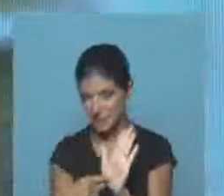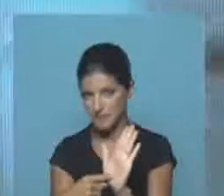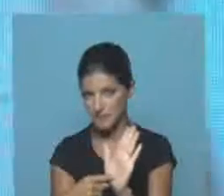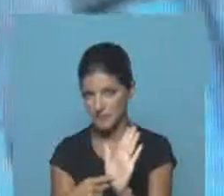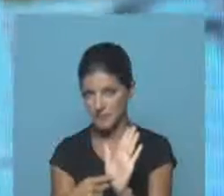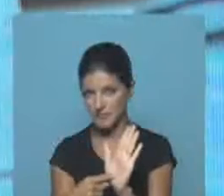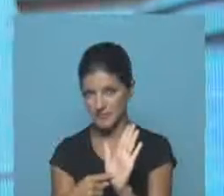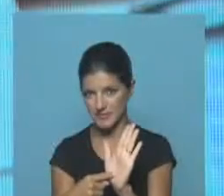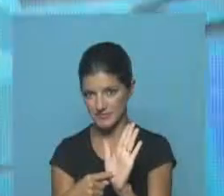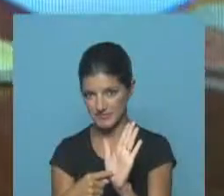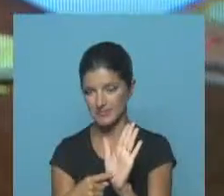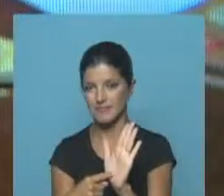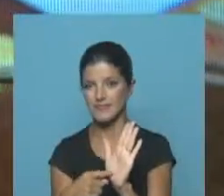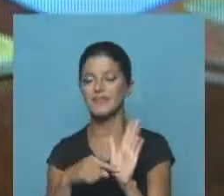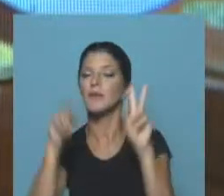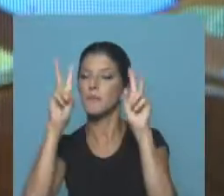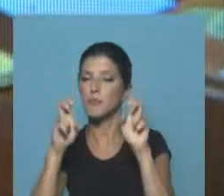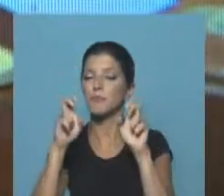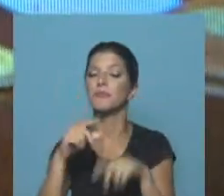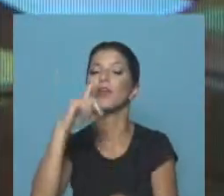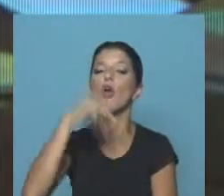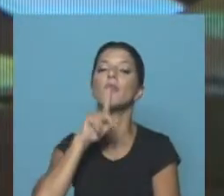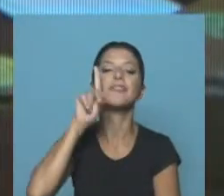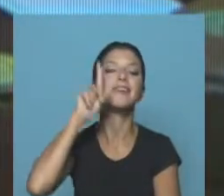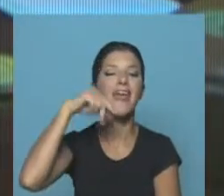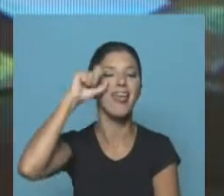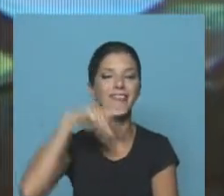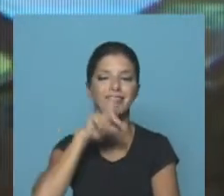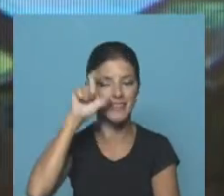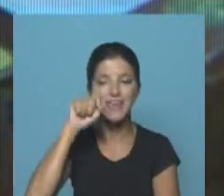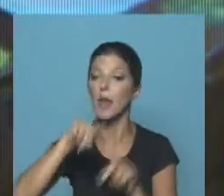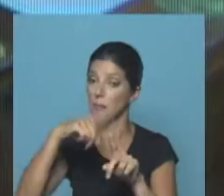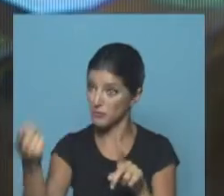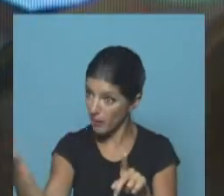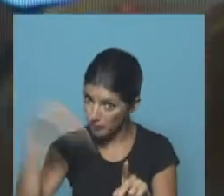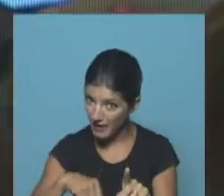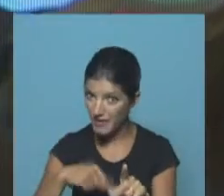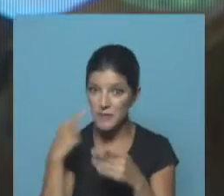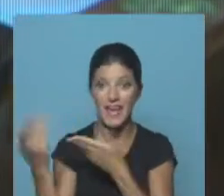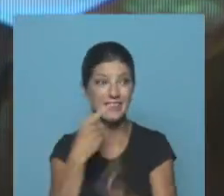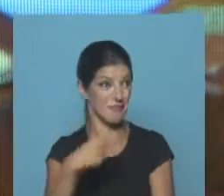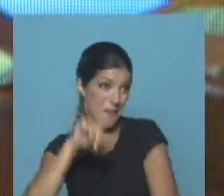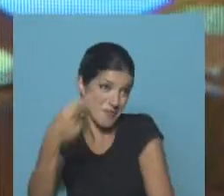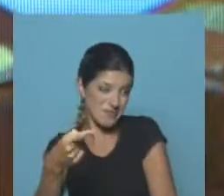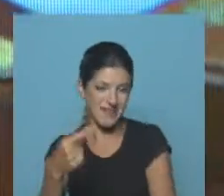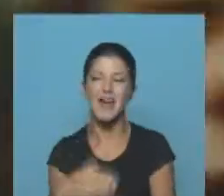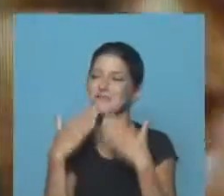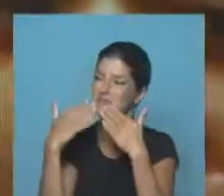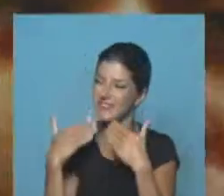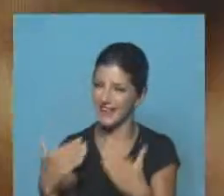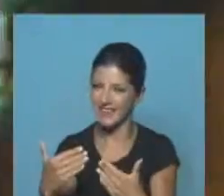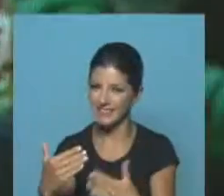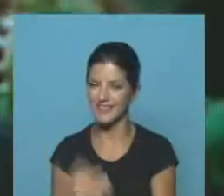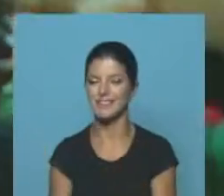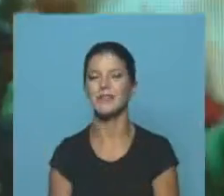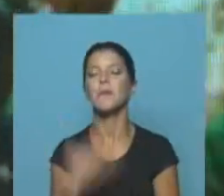una salida al sopor de América Latina, y en tu próxima visita a la Argentina seguramente te invitaremos de nuevo. La próxima semana. Muchísimas gracias. Nos